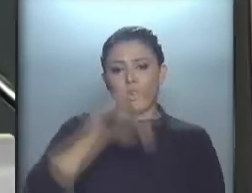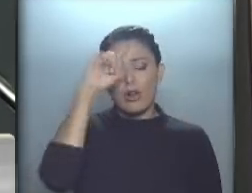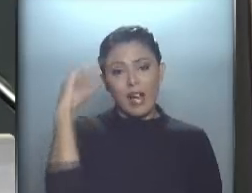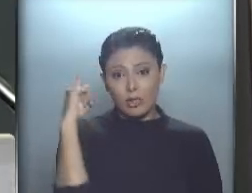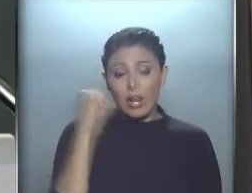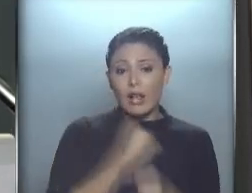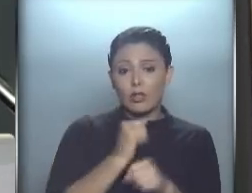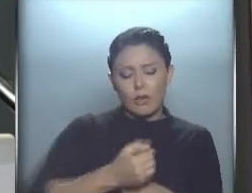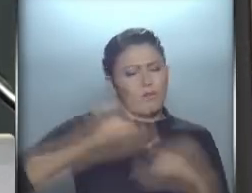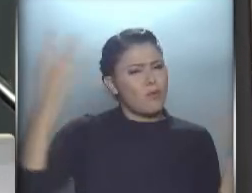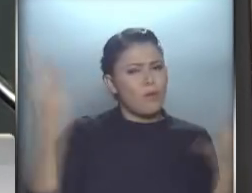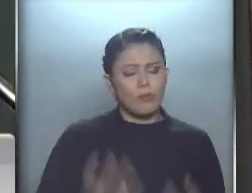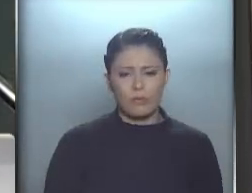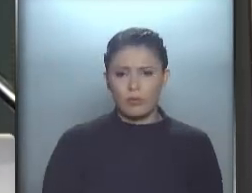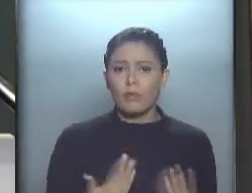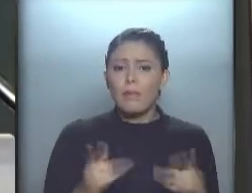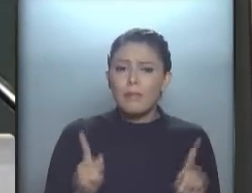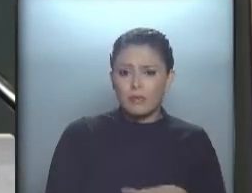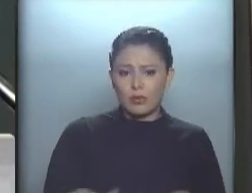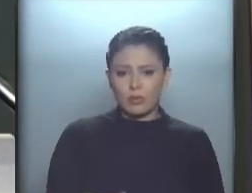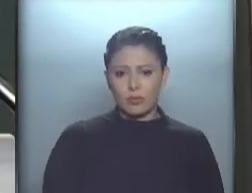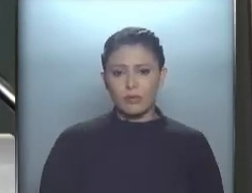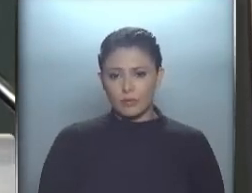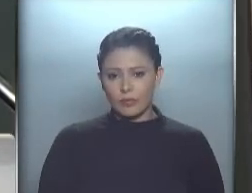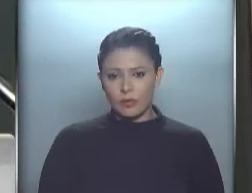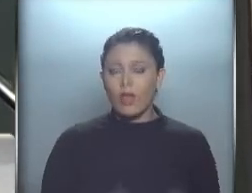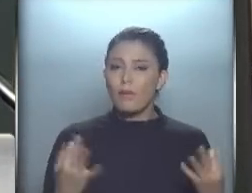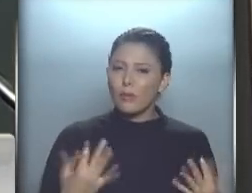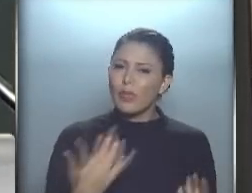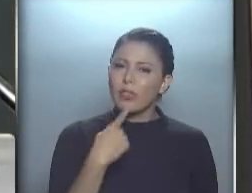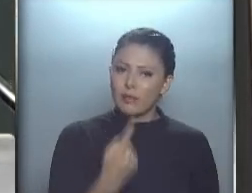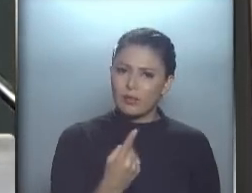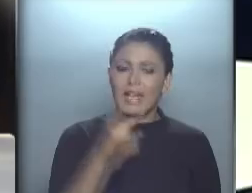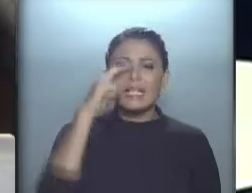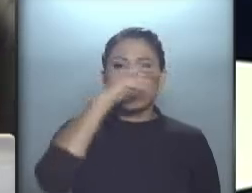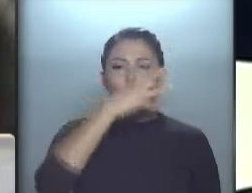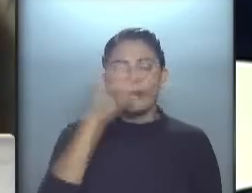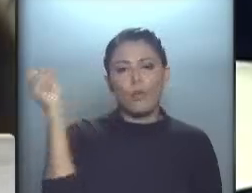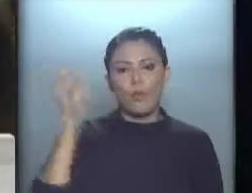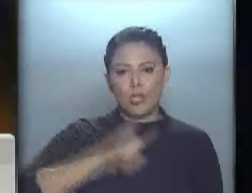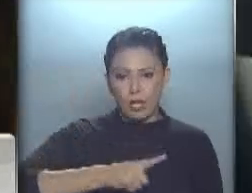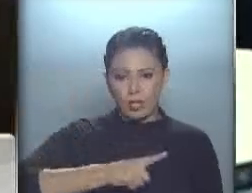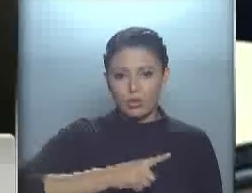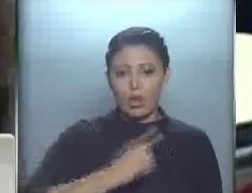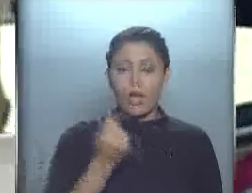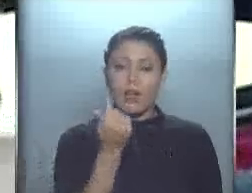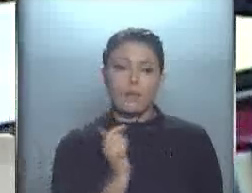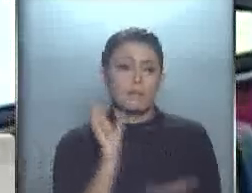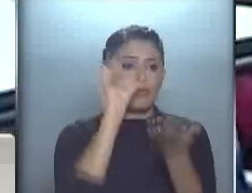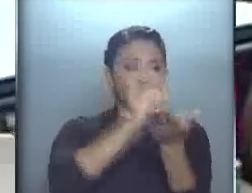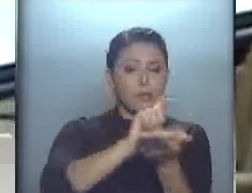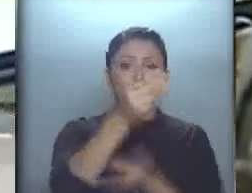es ciclopeo y en ese contexto también es justo reconocer que el 74 de la asignación de los recursos